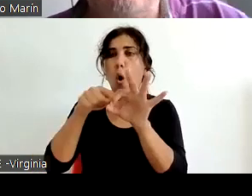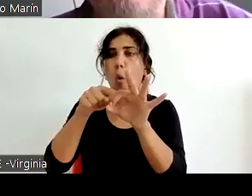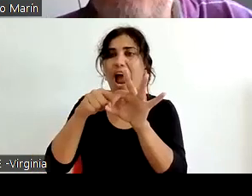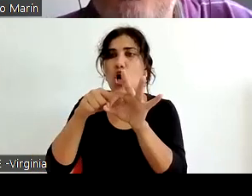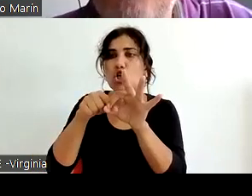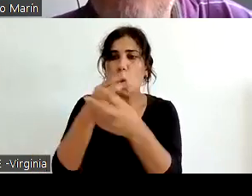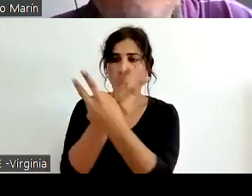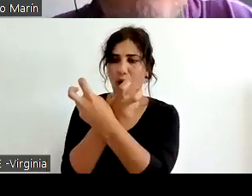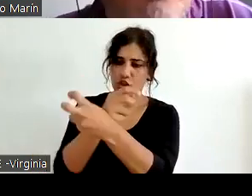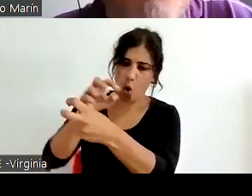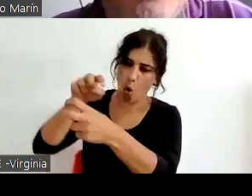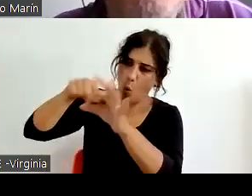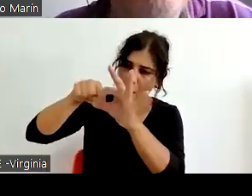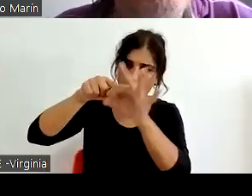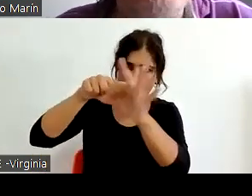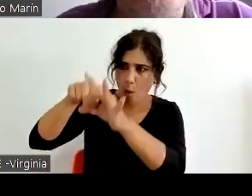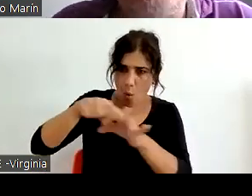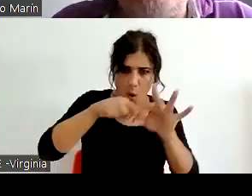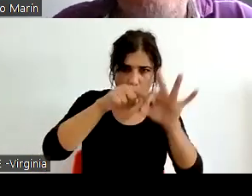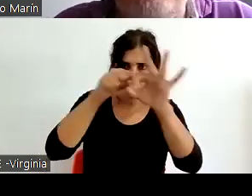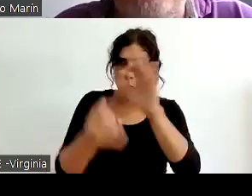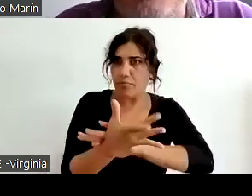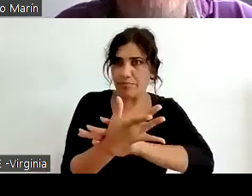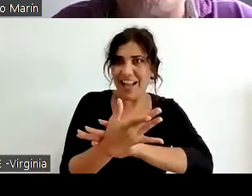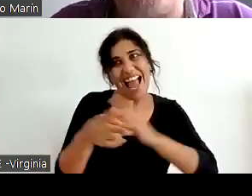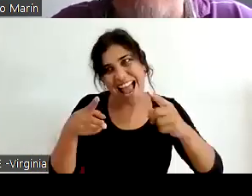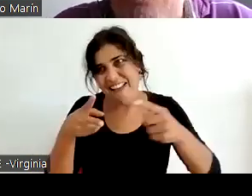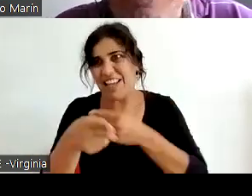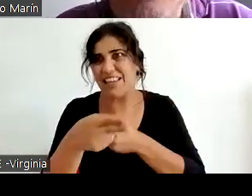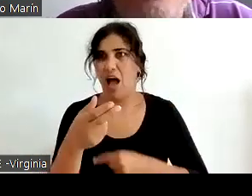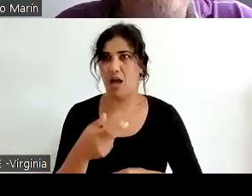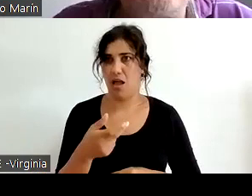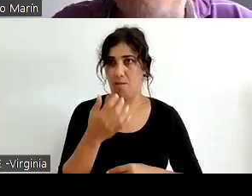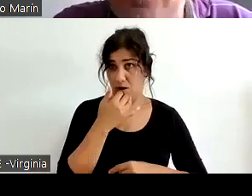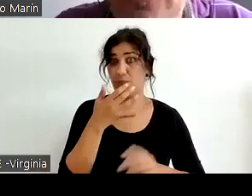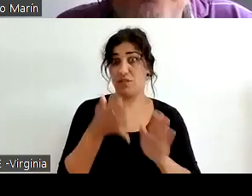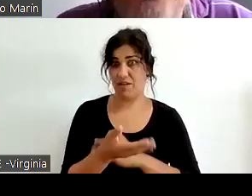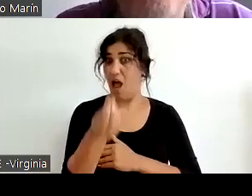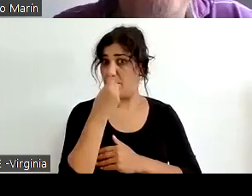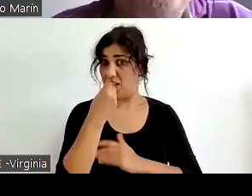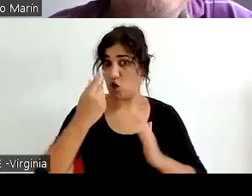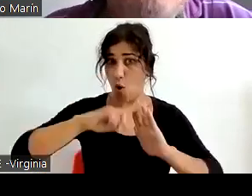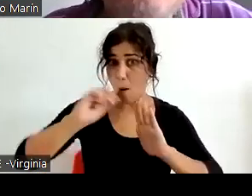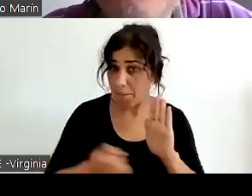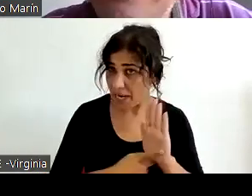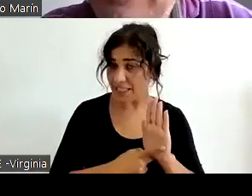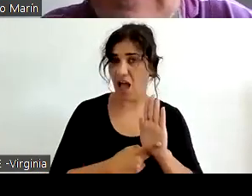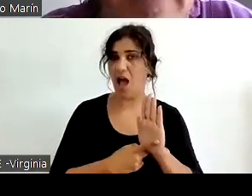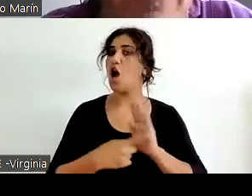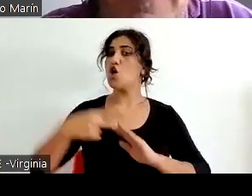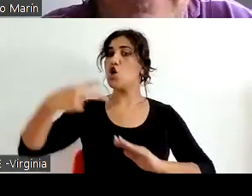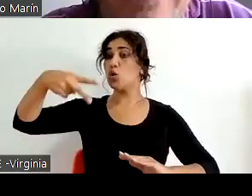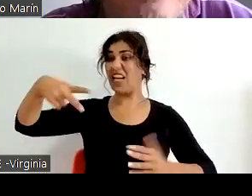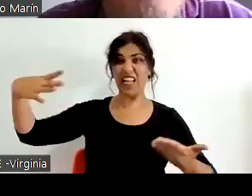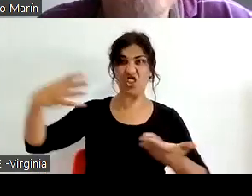nivel de los huesos. Por lo tanto, una buena nutrición, una alimentación completa que considere todos estos nutrientes